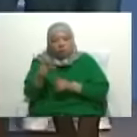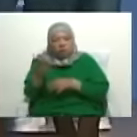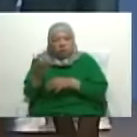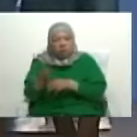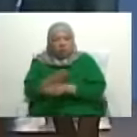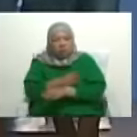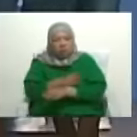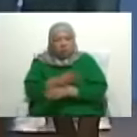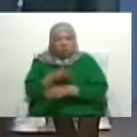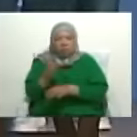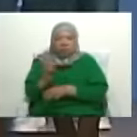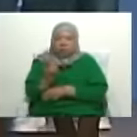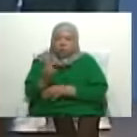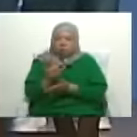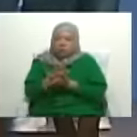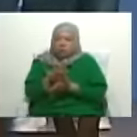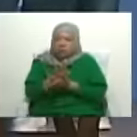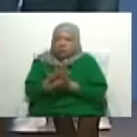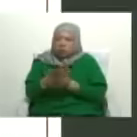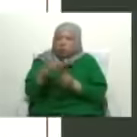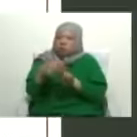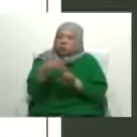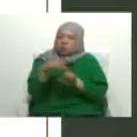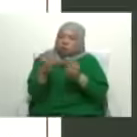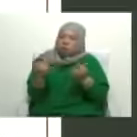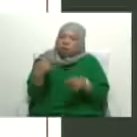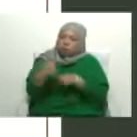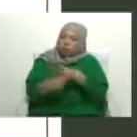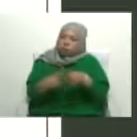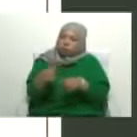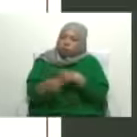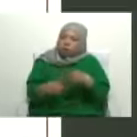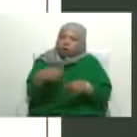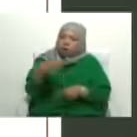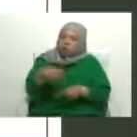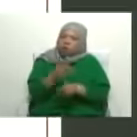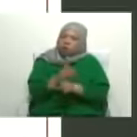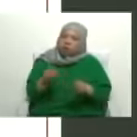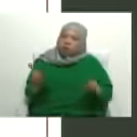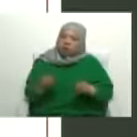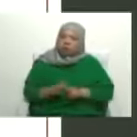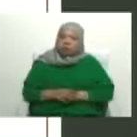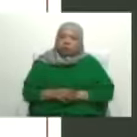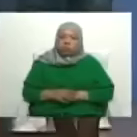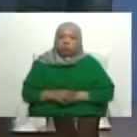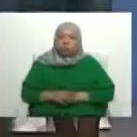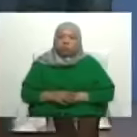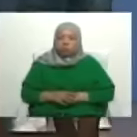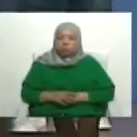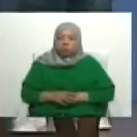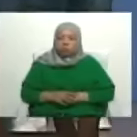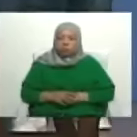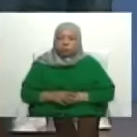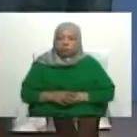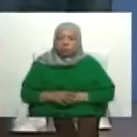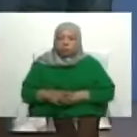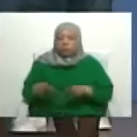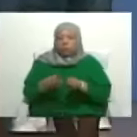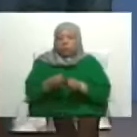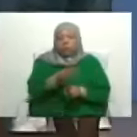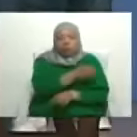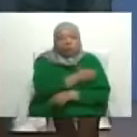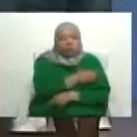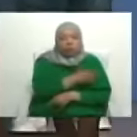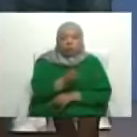Mientras se estabiliza el país y se recuperan sus capacidades productivas y el Estado de Derecho. La casta maldita de los apellidos. Los únicos que tienen derecho a la